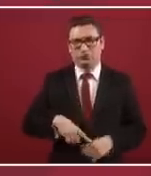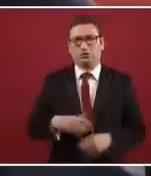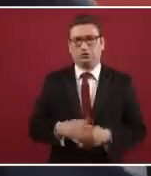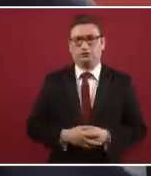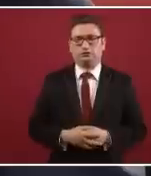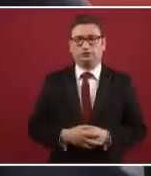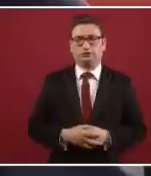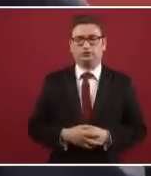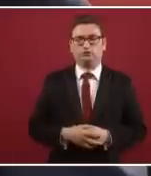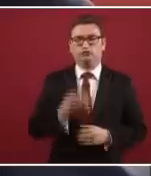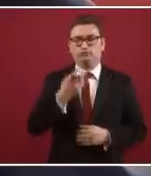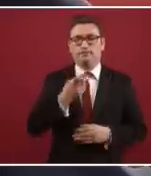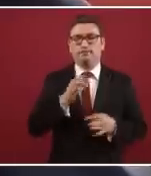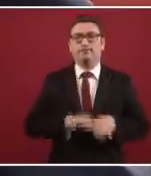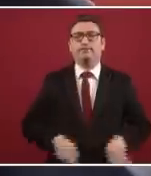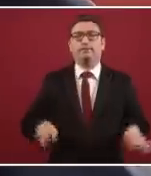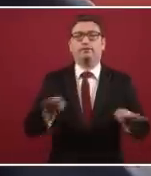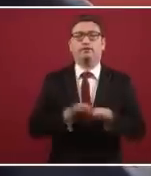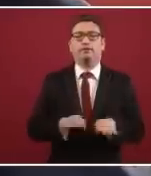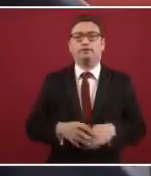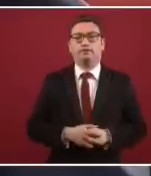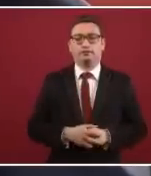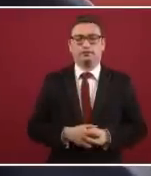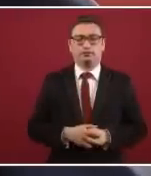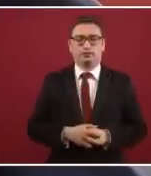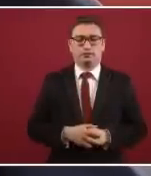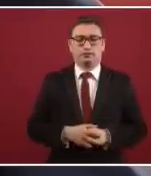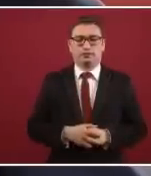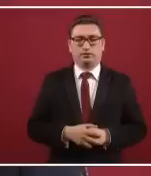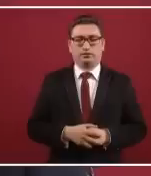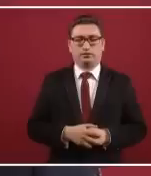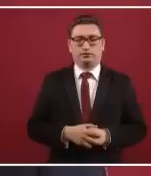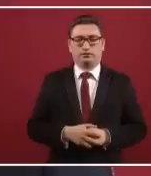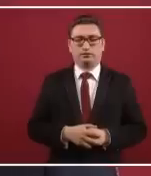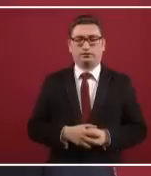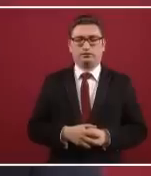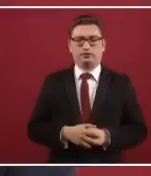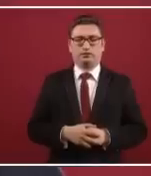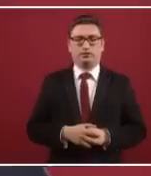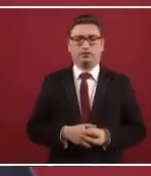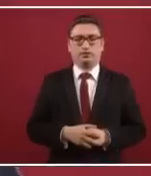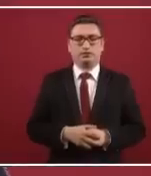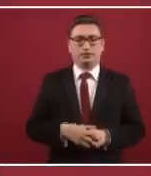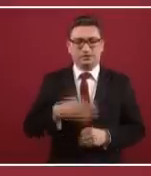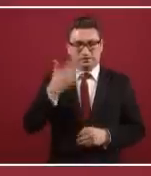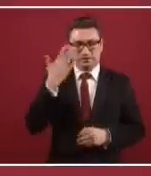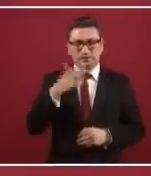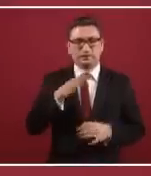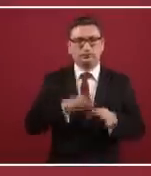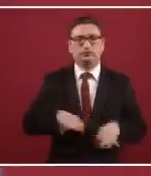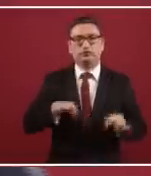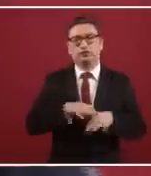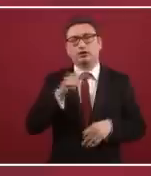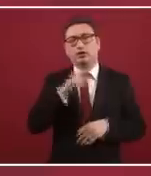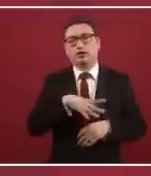Es importante que se sepa que existe una Fiscalía